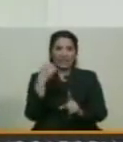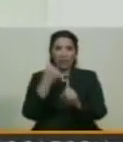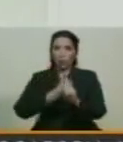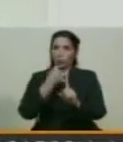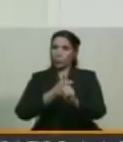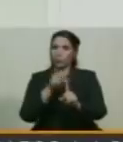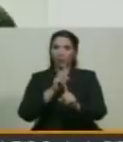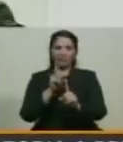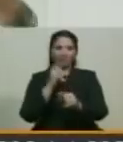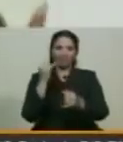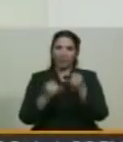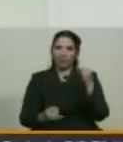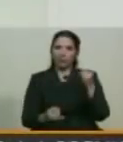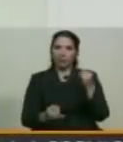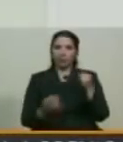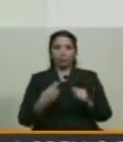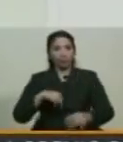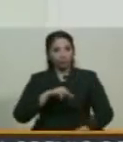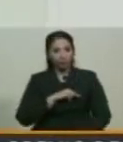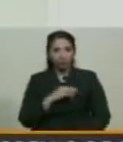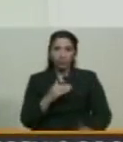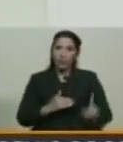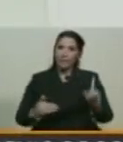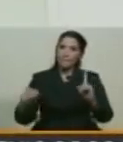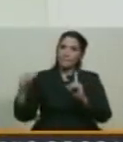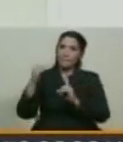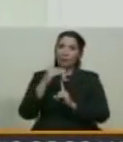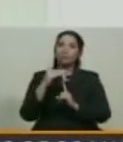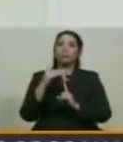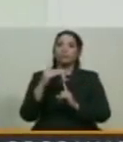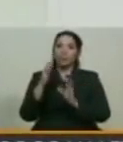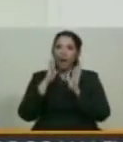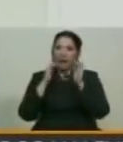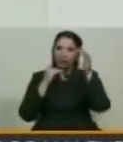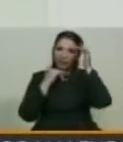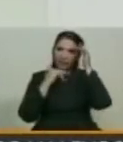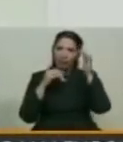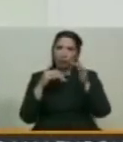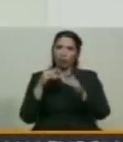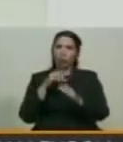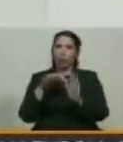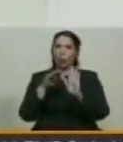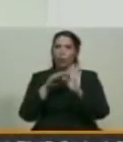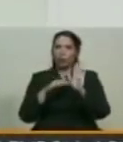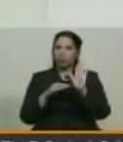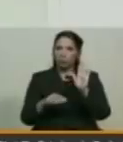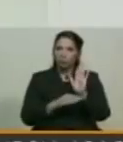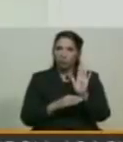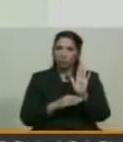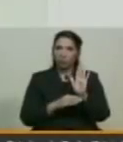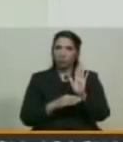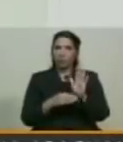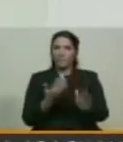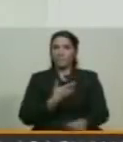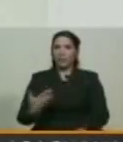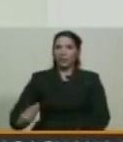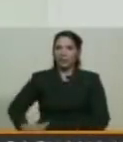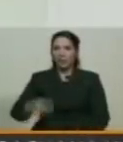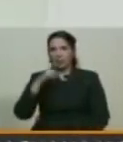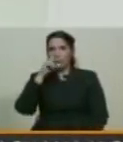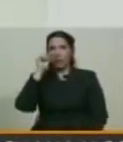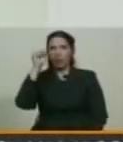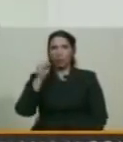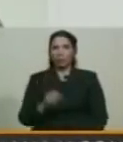Hemos ascendido por instrucciones del presidente de la República Bolivariana de Venezuela y comandante en jefe, Nicolás Maduro Moros, a más